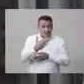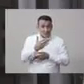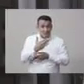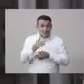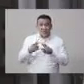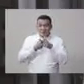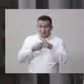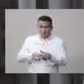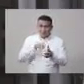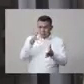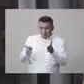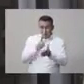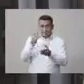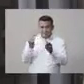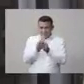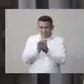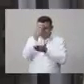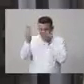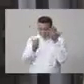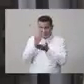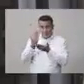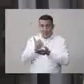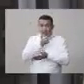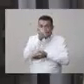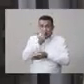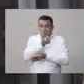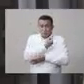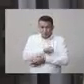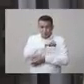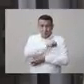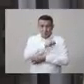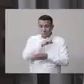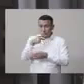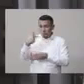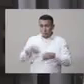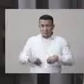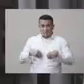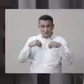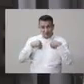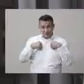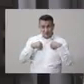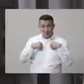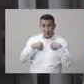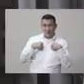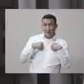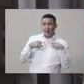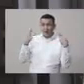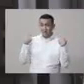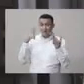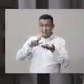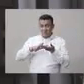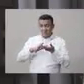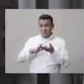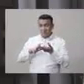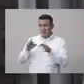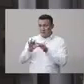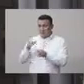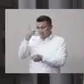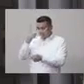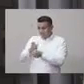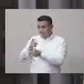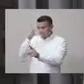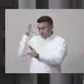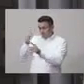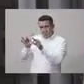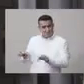y de nuestros docentes. Mi reconocimiento a todo el sector educativo subcaliforniano que este 10 de